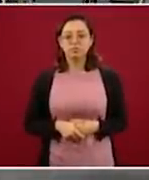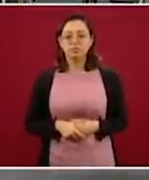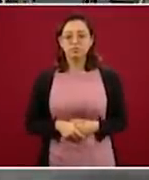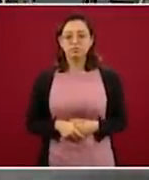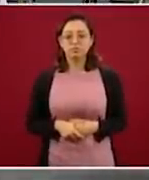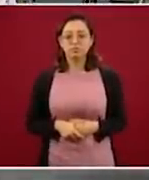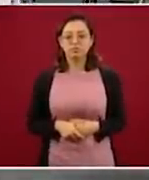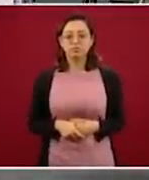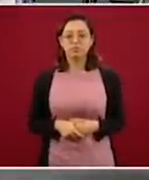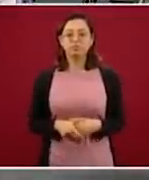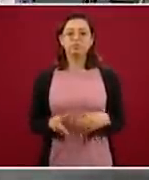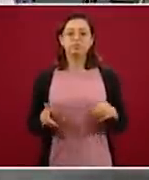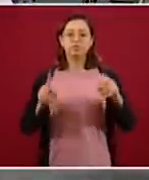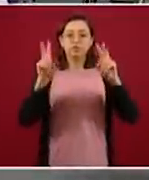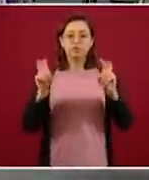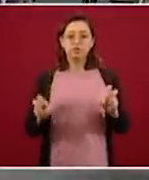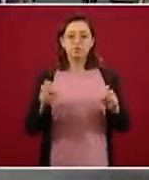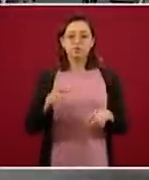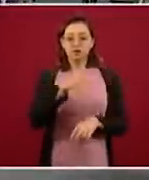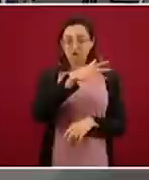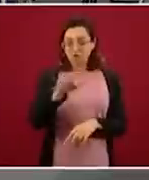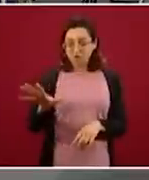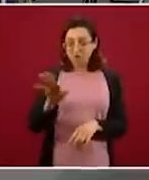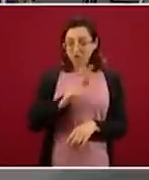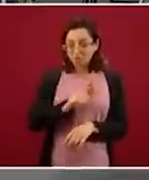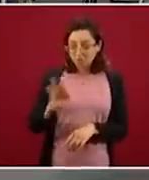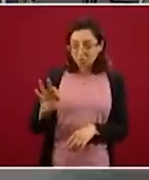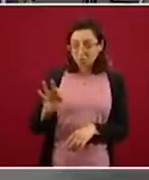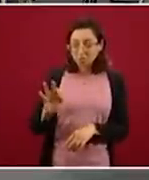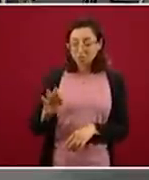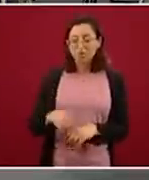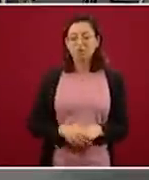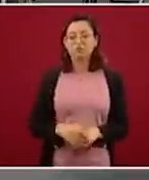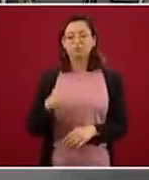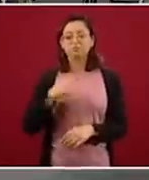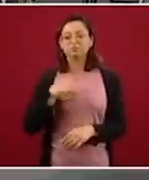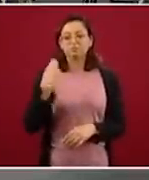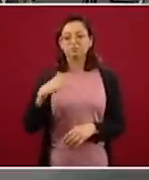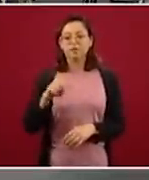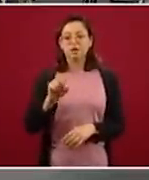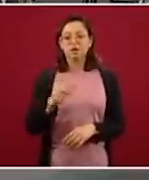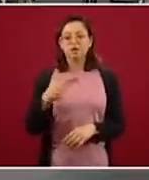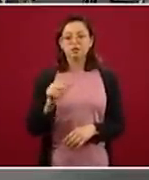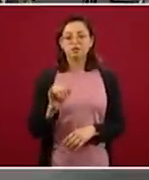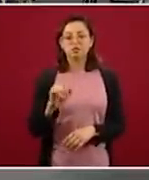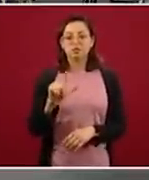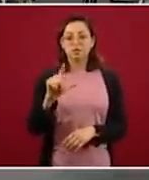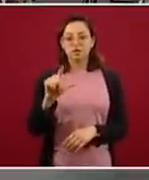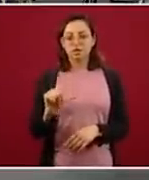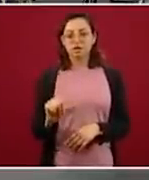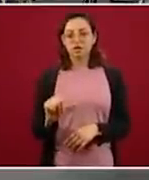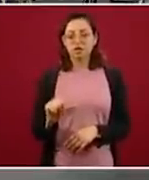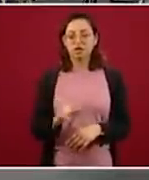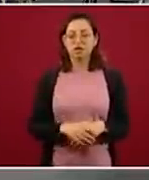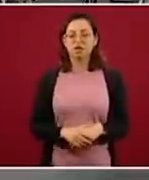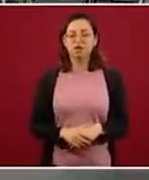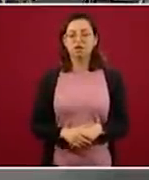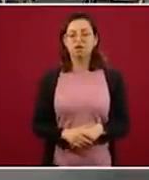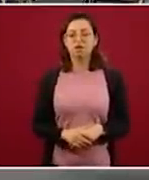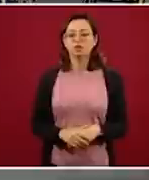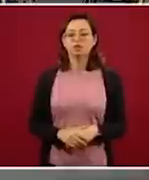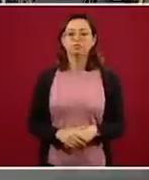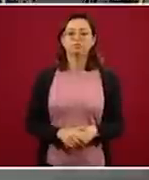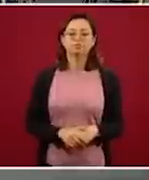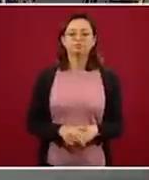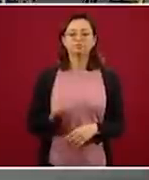Es un tema general, presidente, no sé si pueda. Shaila Rosagel. Corresponsal de Grupo Gil y La Imparcial de